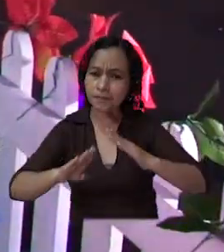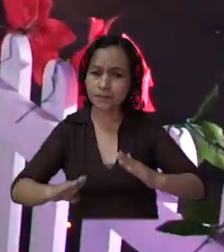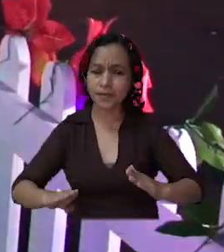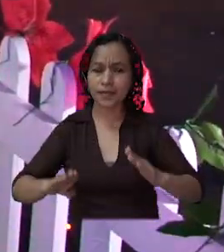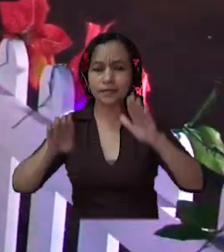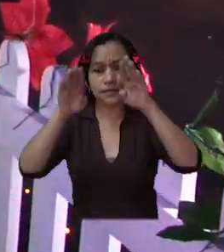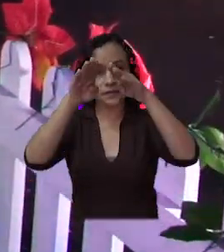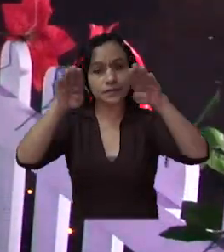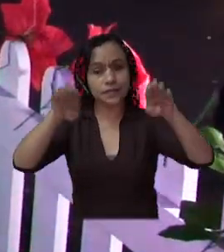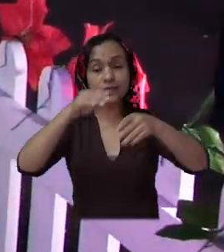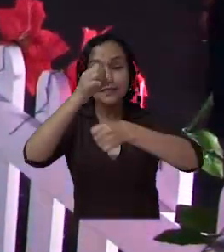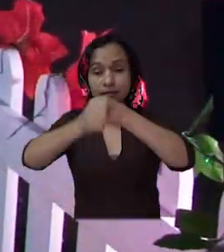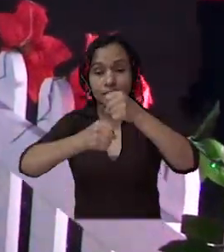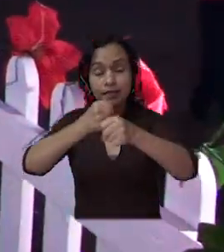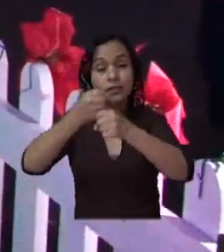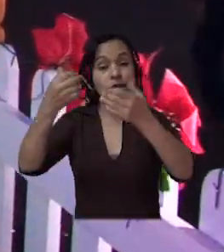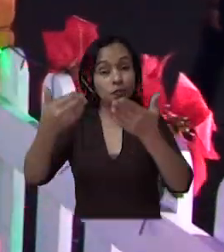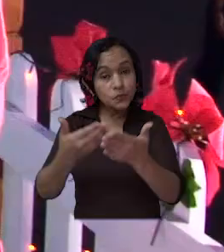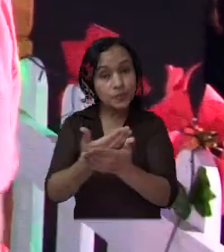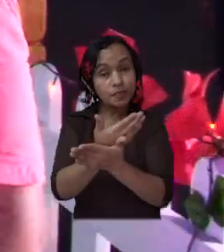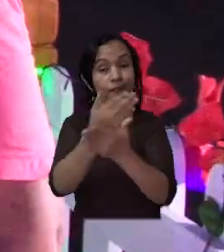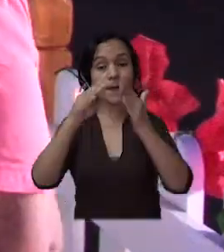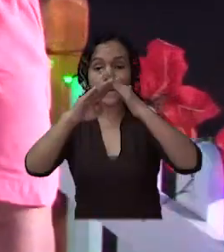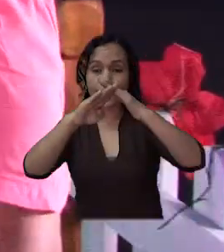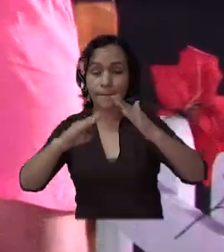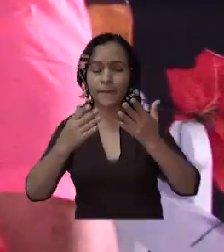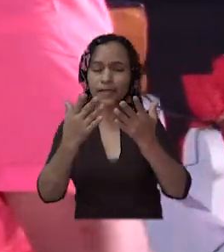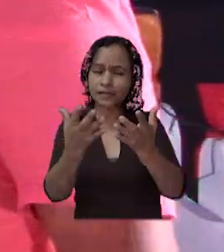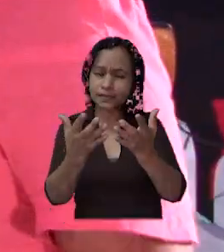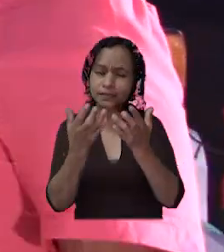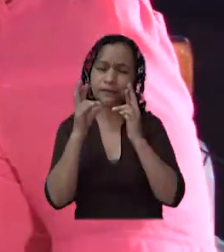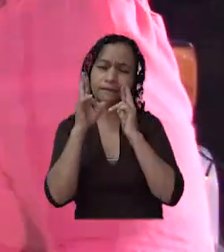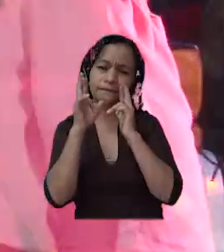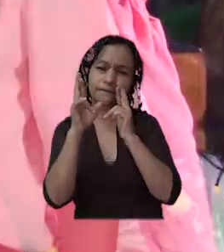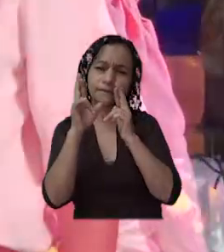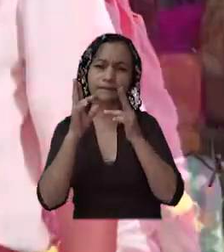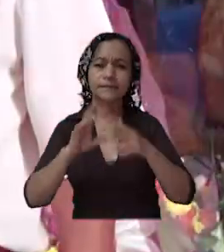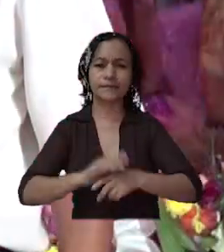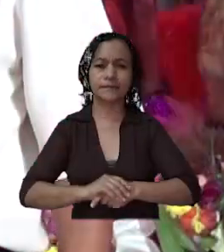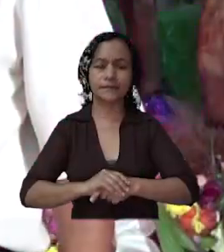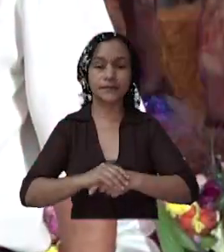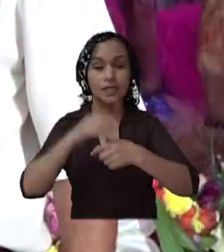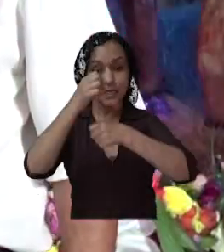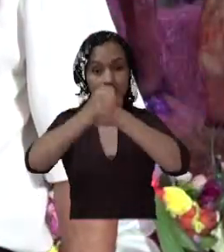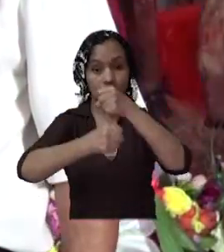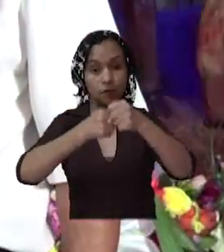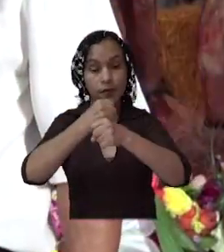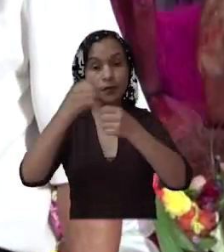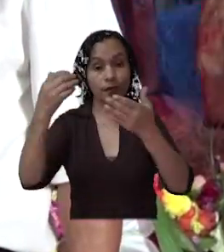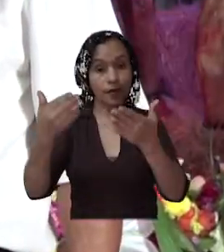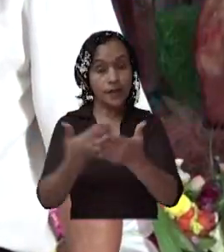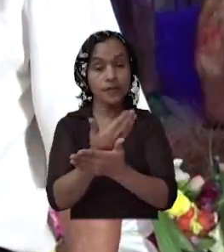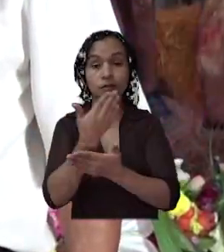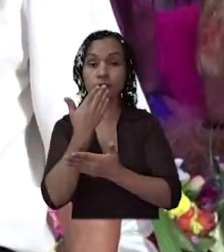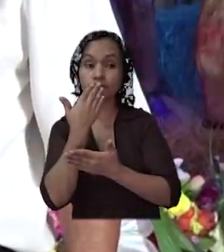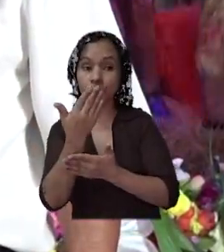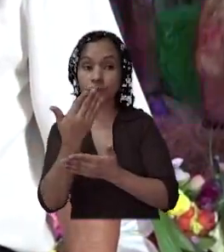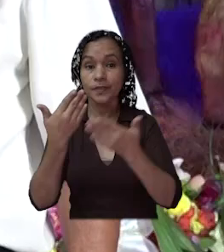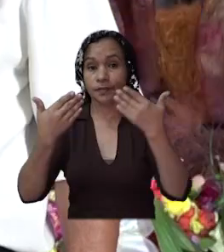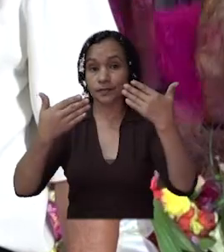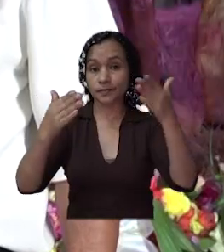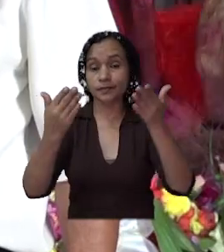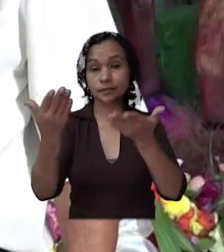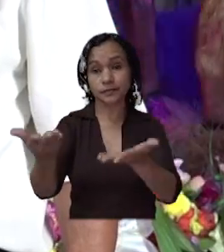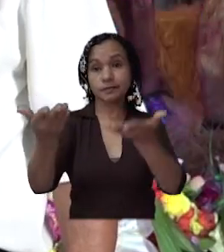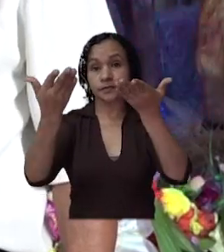las fiestas de Año Nuevo. Ese es nuestro mayor deseo. cada nuevo año es una nueva oportunidad que